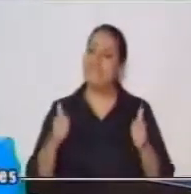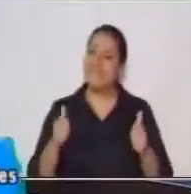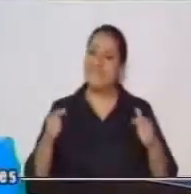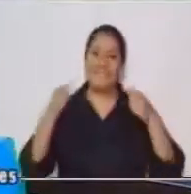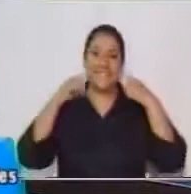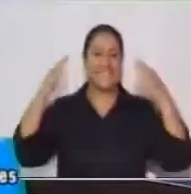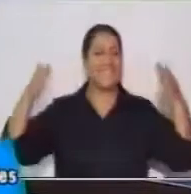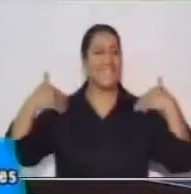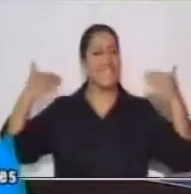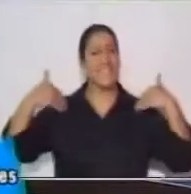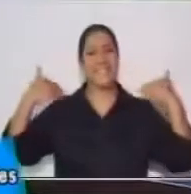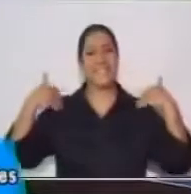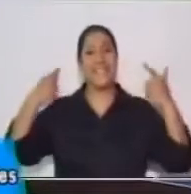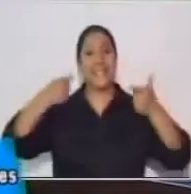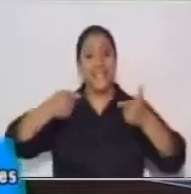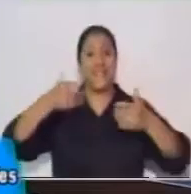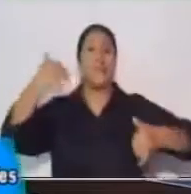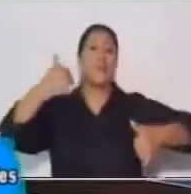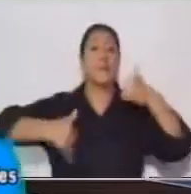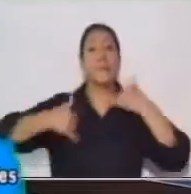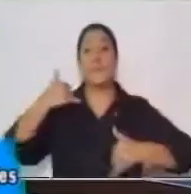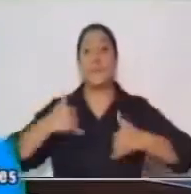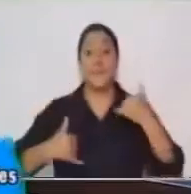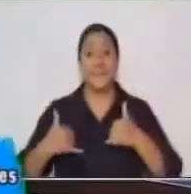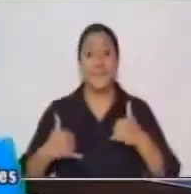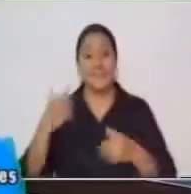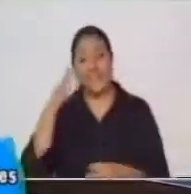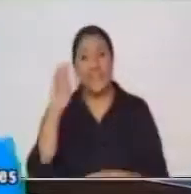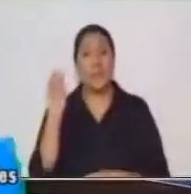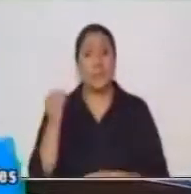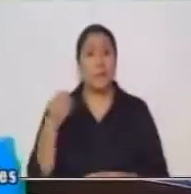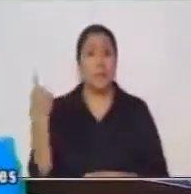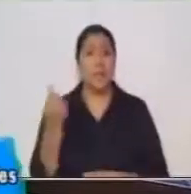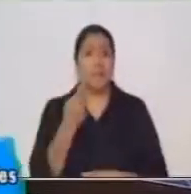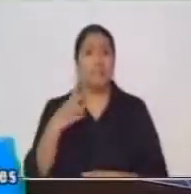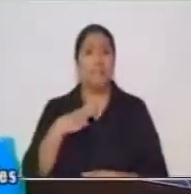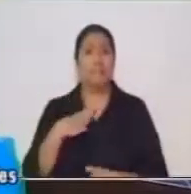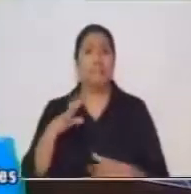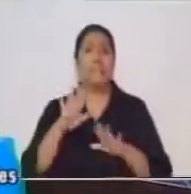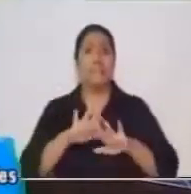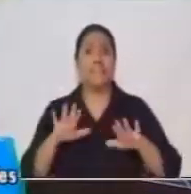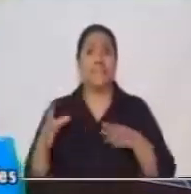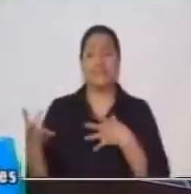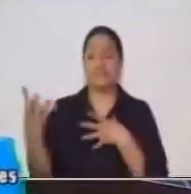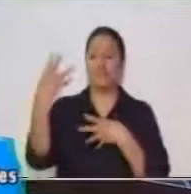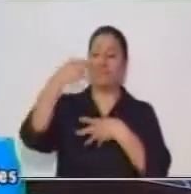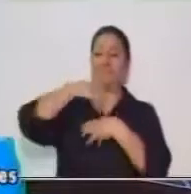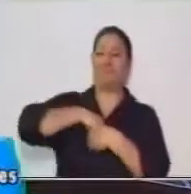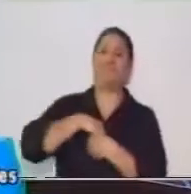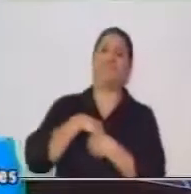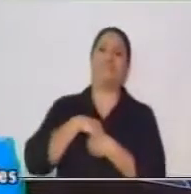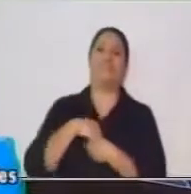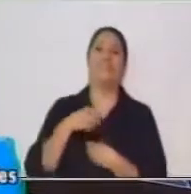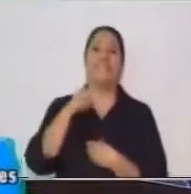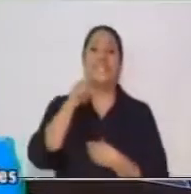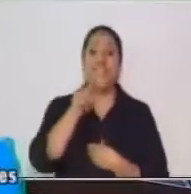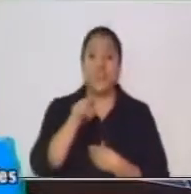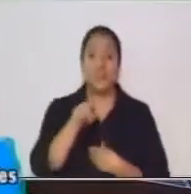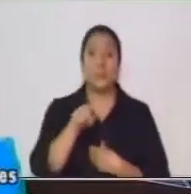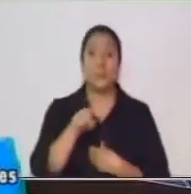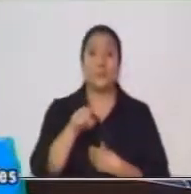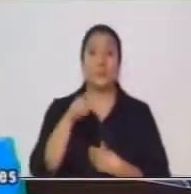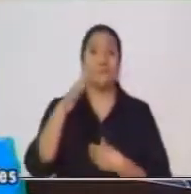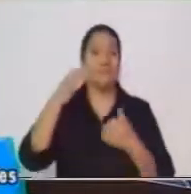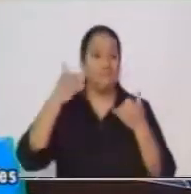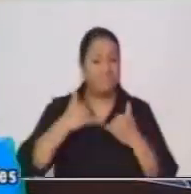diviertas, que juegues, porque todos tenemos un niño por dentro y tú tienes el privilegio de ser aún un